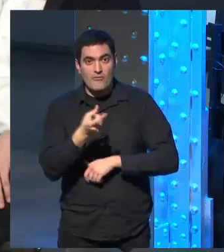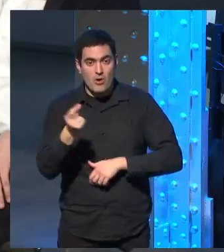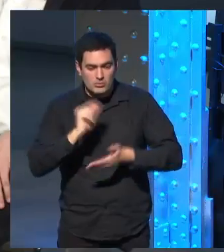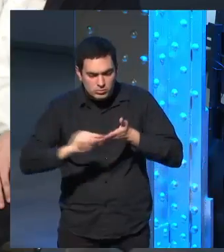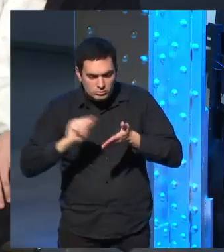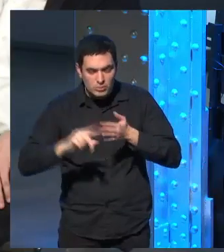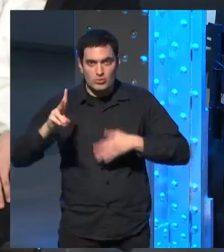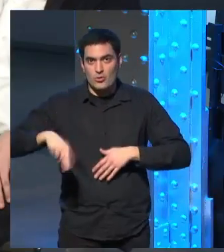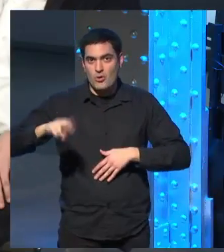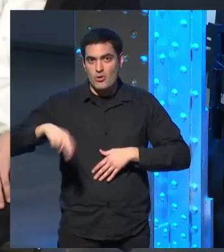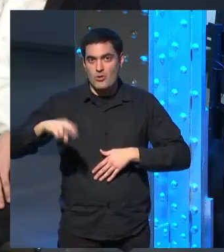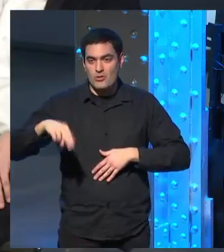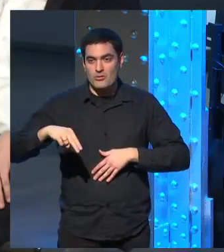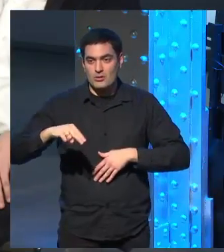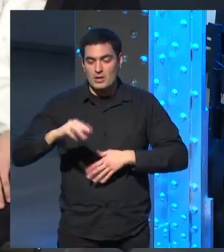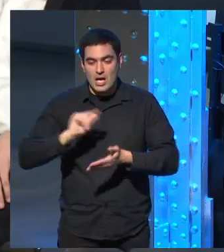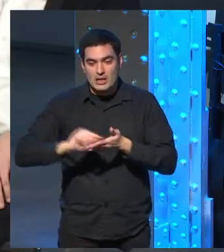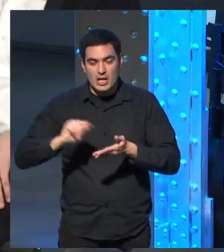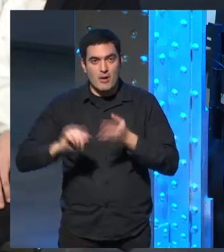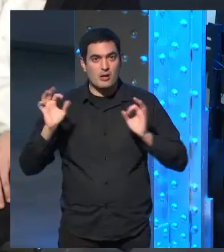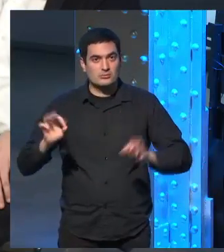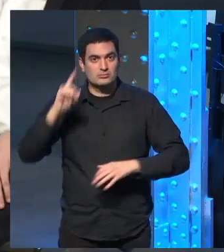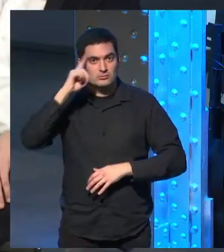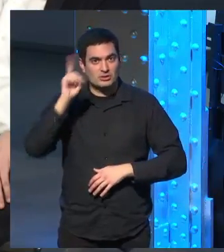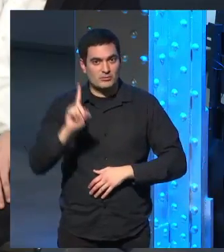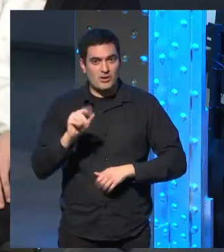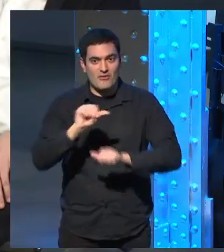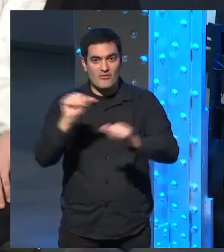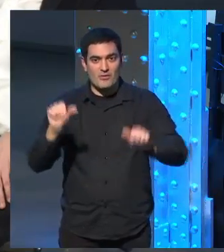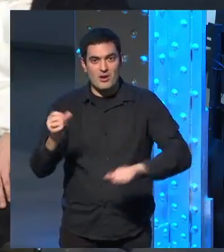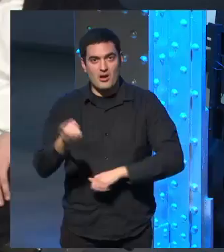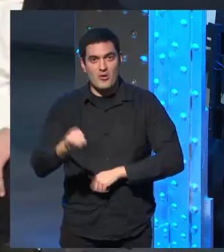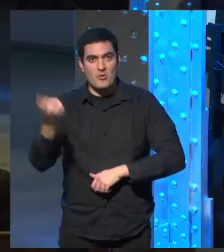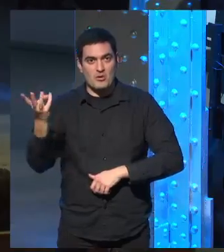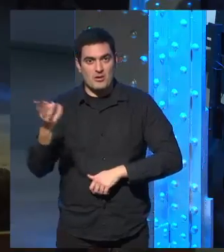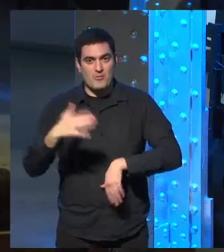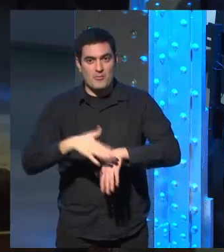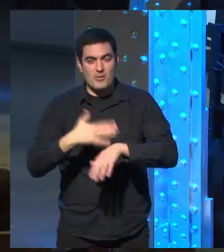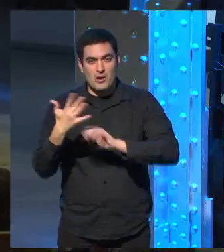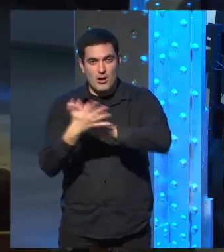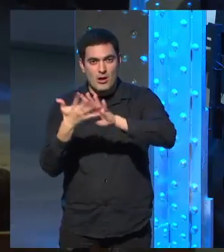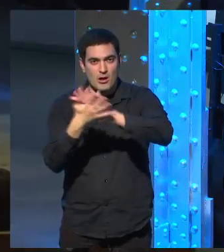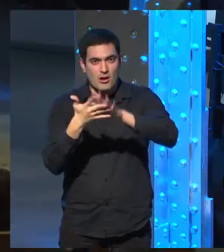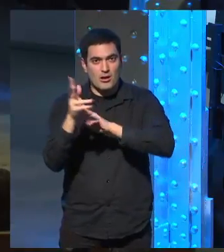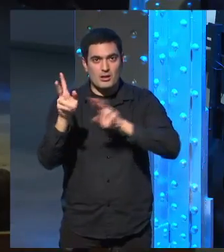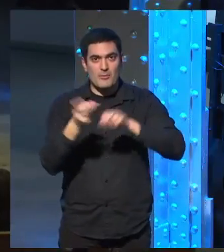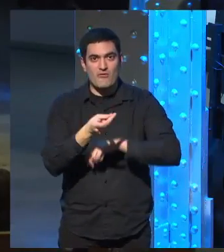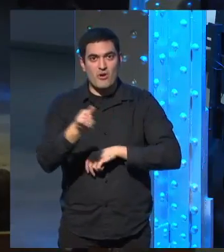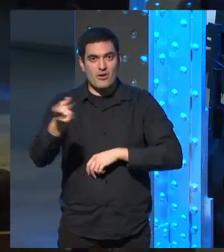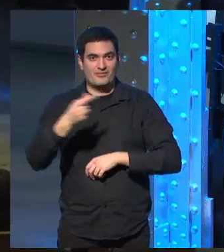forma tan evidente. Dicen, yo también sé escribir así. Pues yo creo que es una manera hablando de la fuga y del adiós, ¿no?